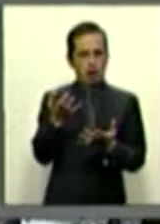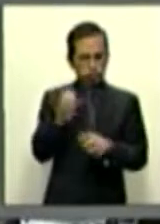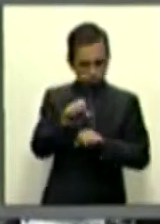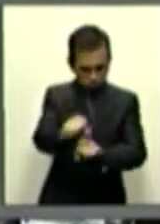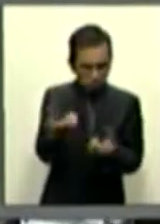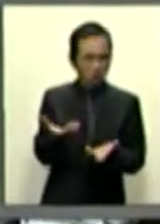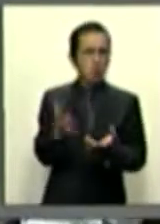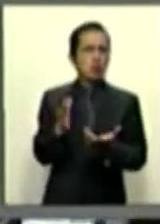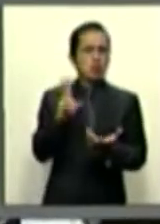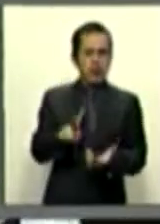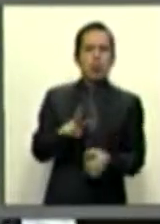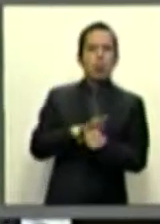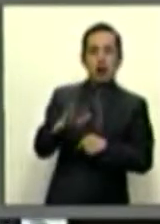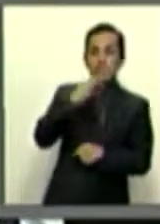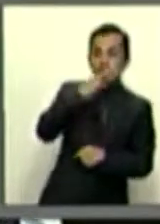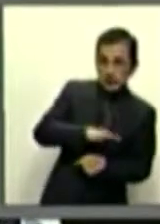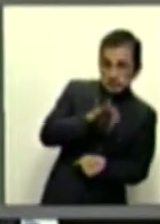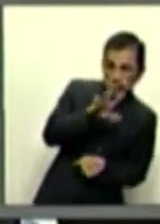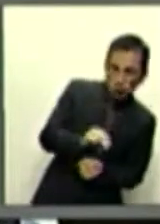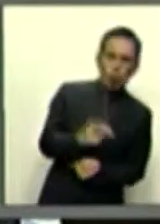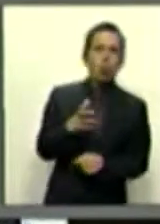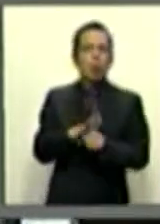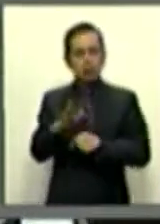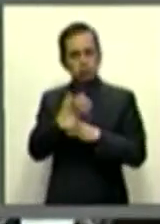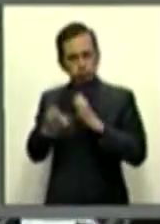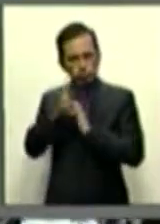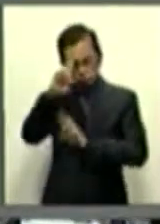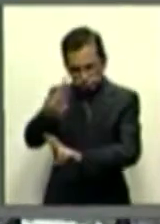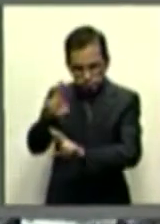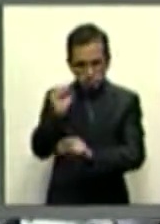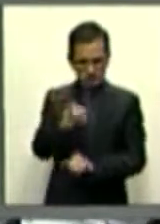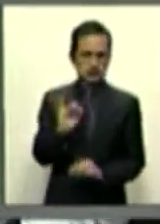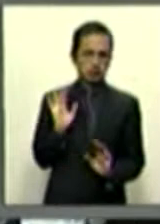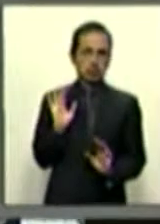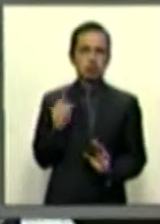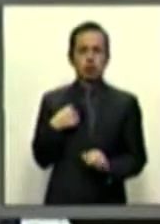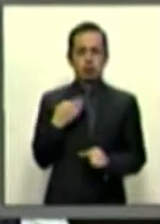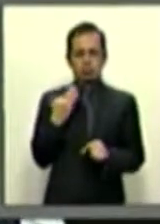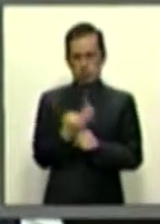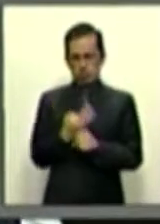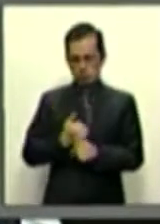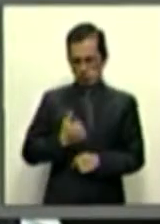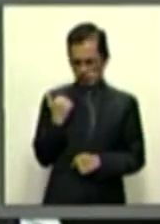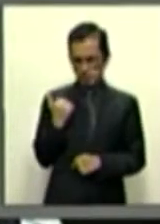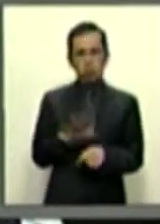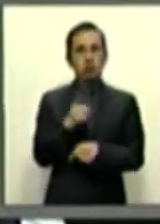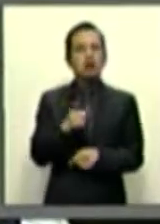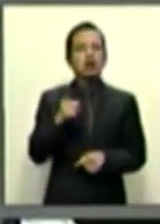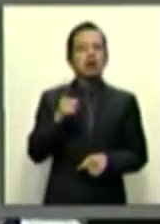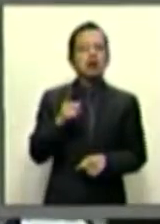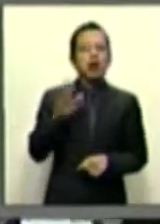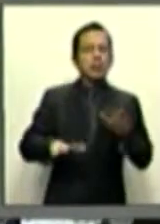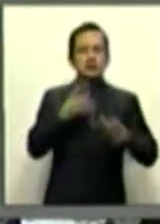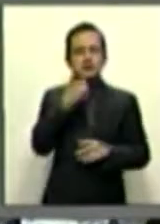conmemora. Y aprovecho en una de las intervenciones, cuando se hace el comparativo de lo